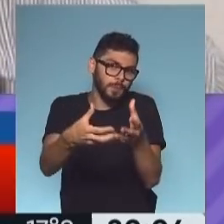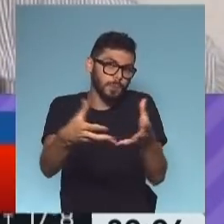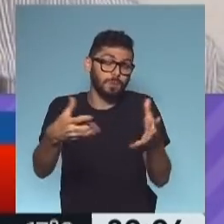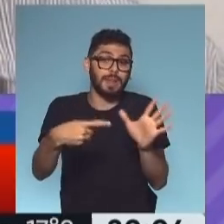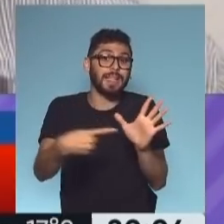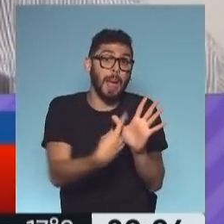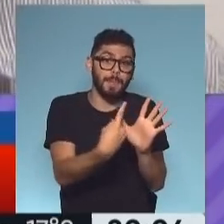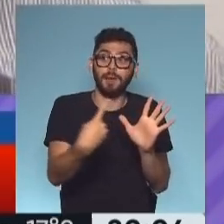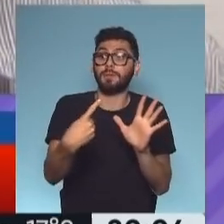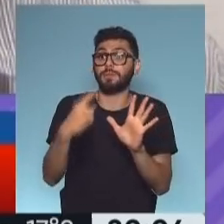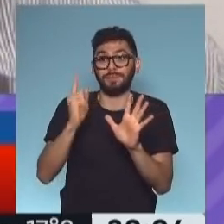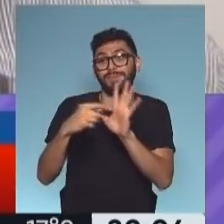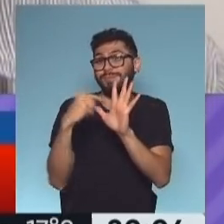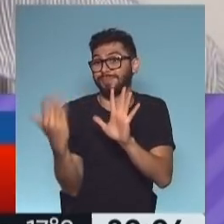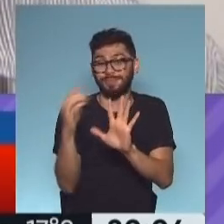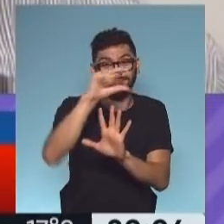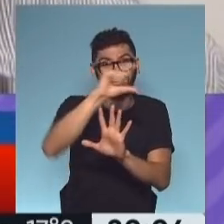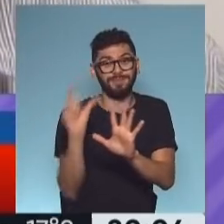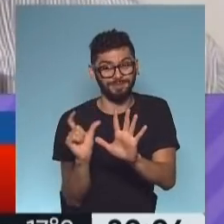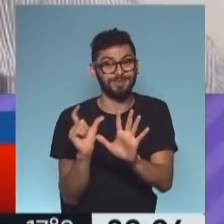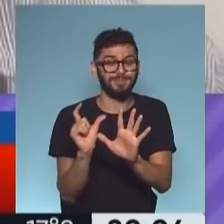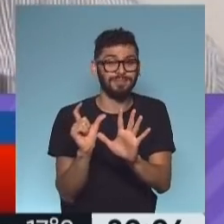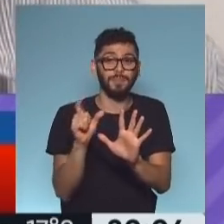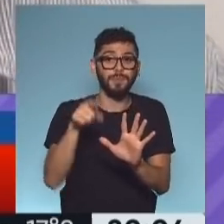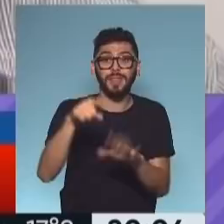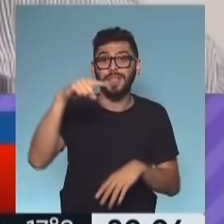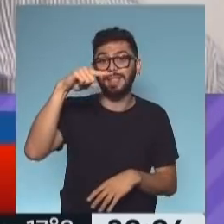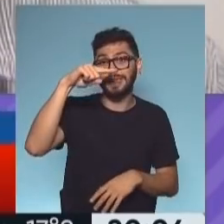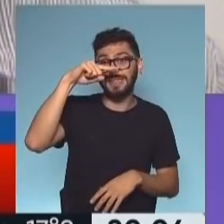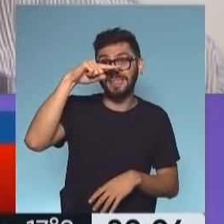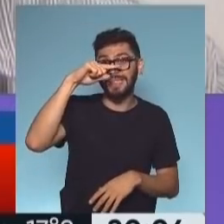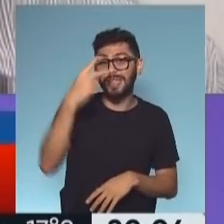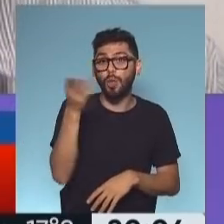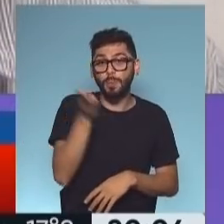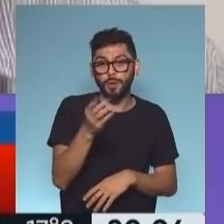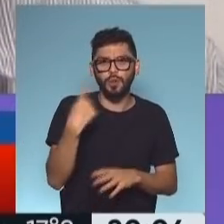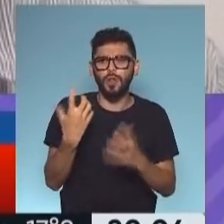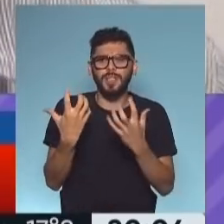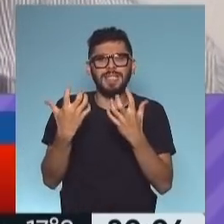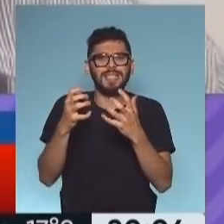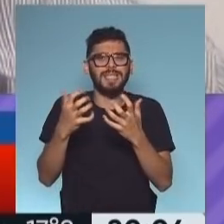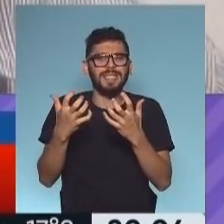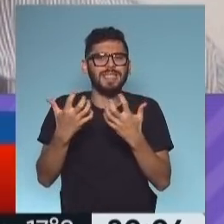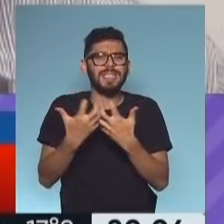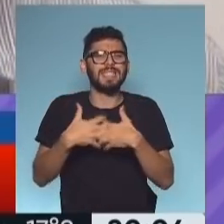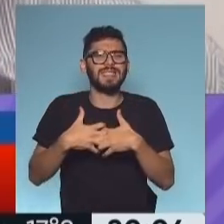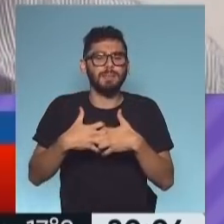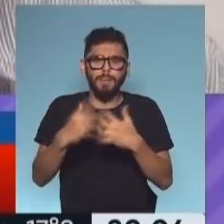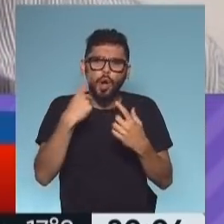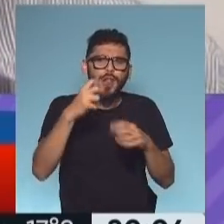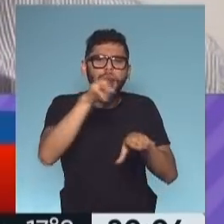Buenos Aires y en el conurbano, donde estamos viendo un 72% en el conurbano. Nosotros tenemos un sistema integrado que nos permite monitorear todas las